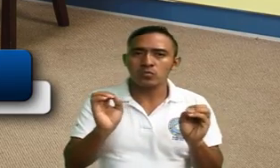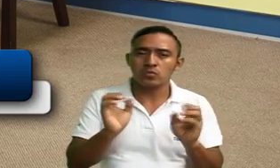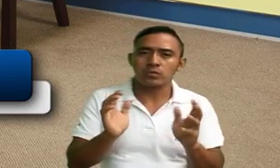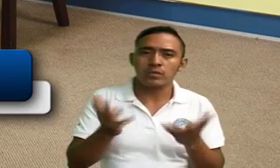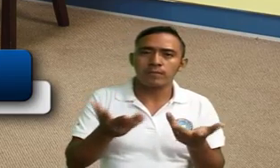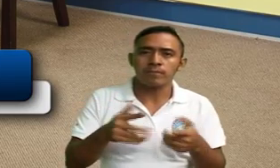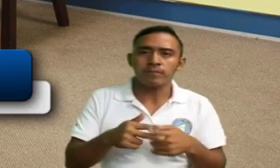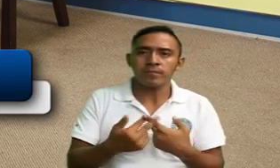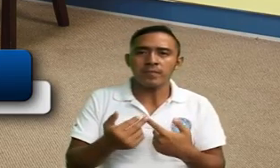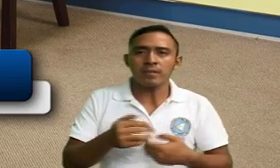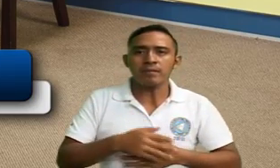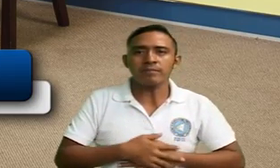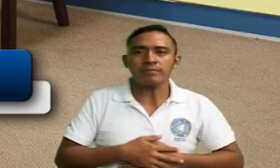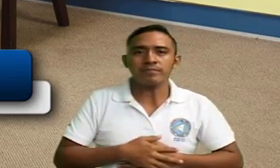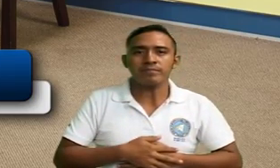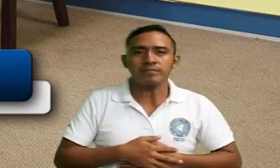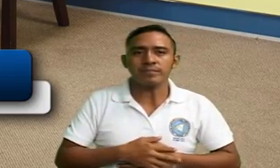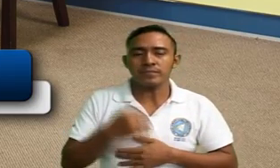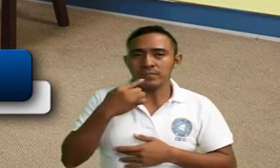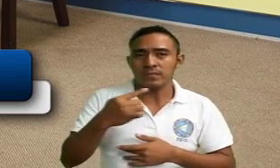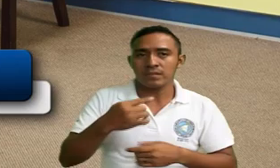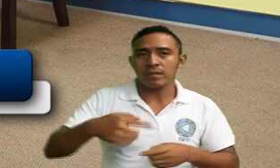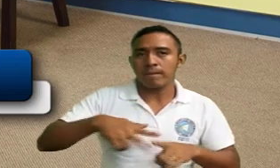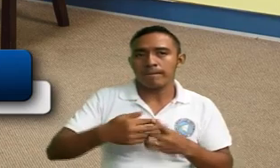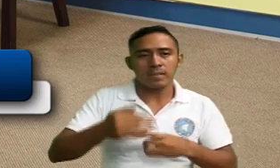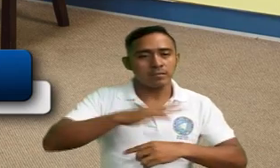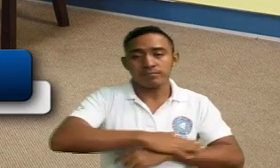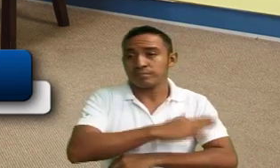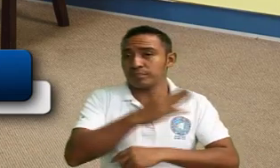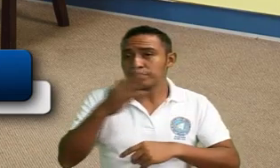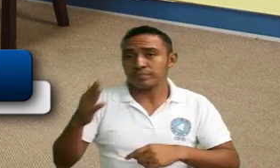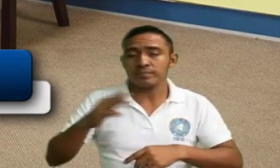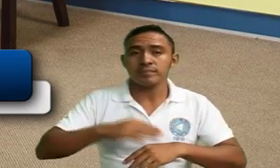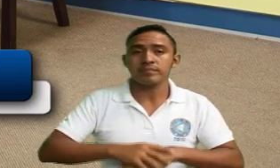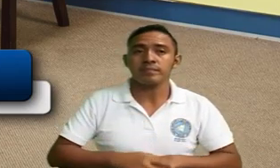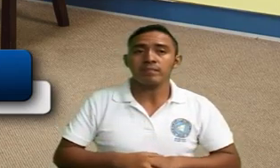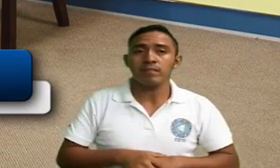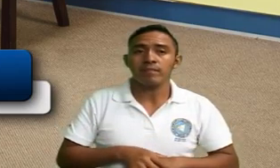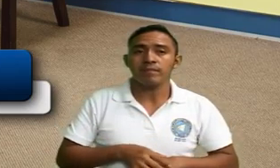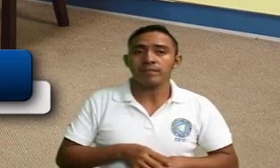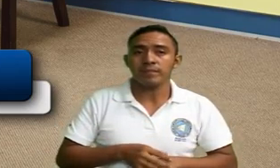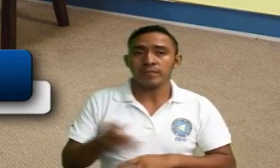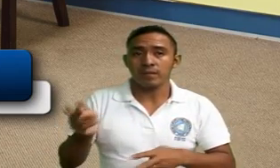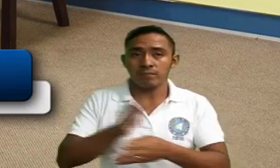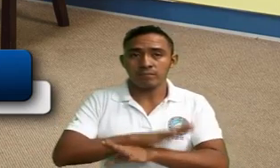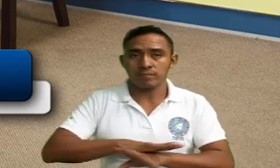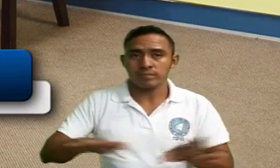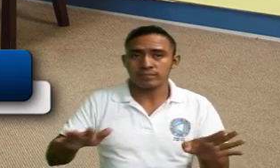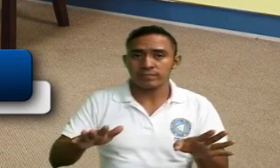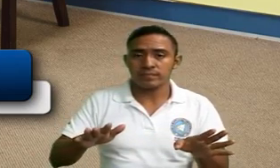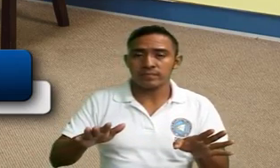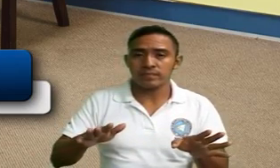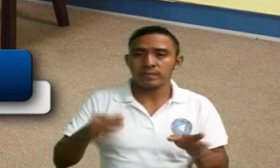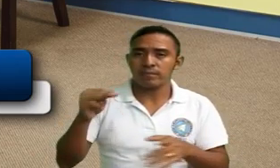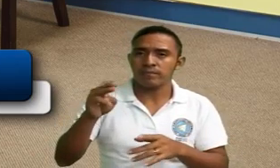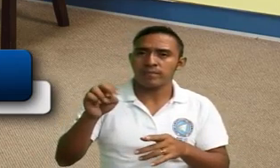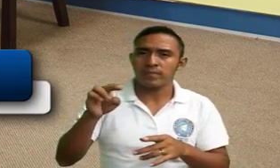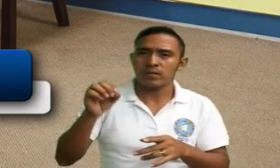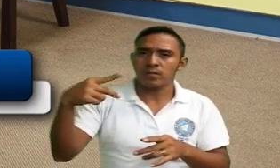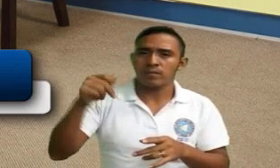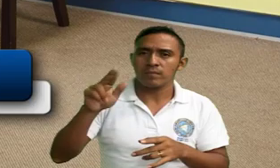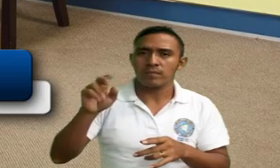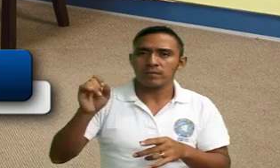están iniciando? Usted lo dice que se presenta obviamente desde sí. El primer periodo hasta la menopausia.